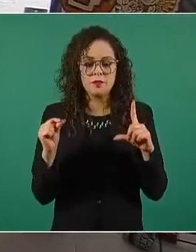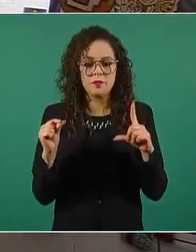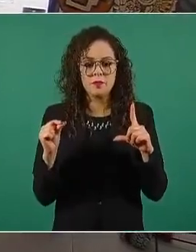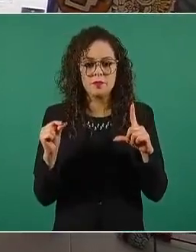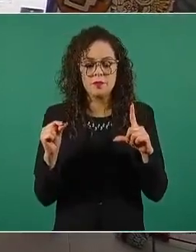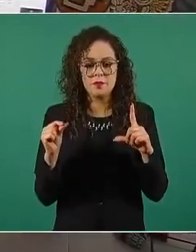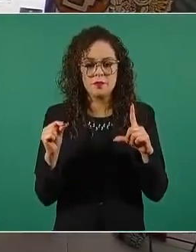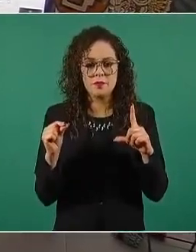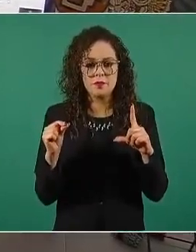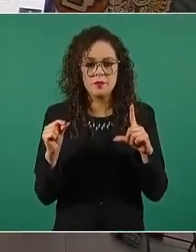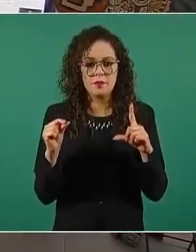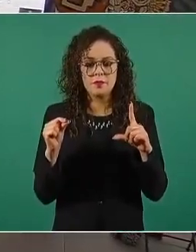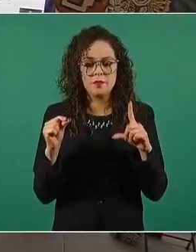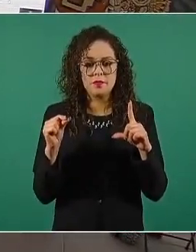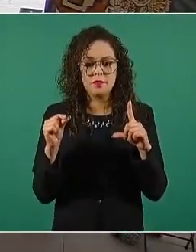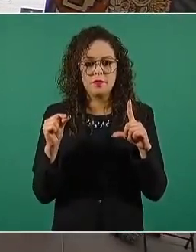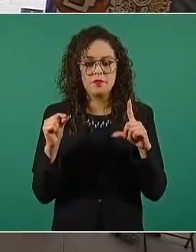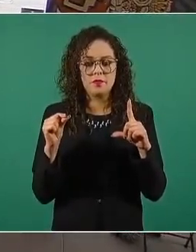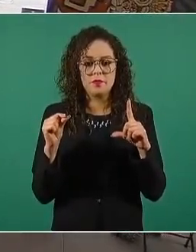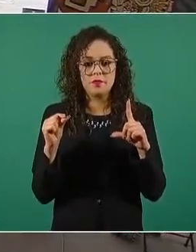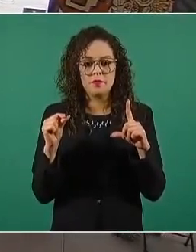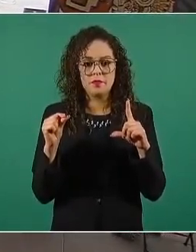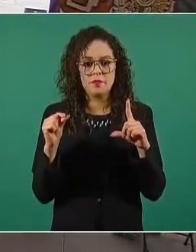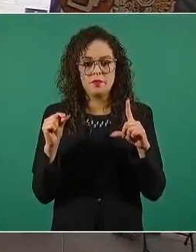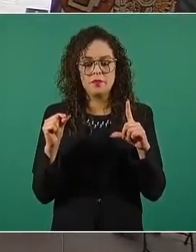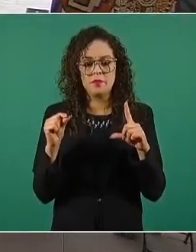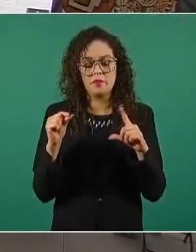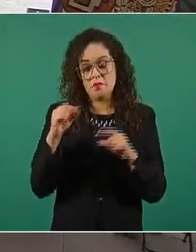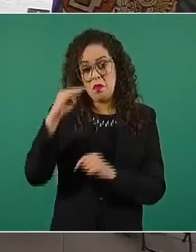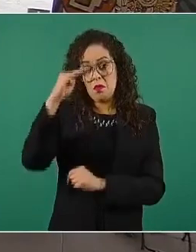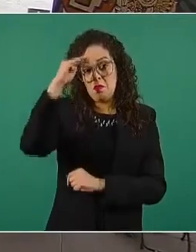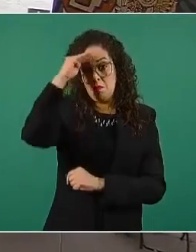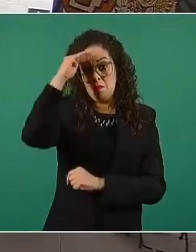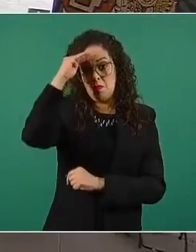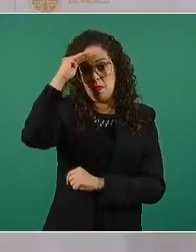No es fácil el análisis objetivo